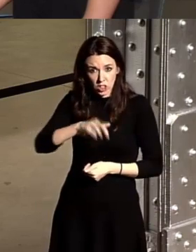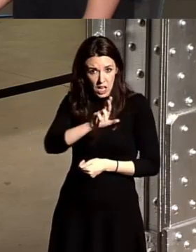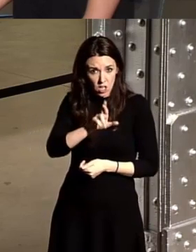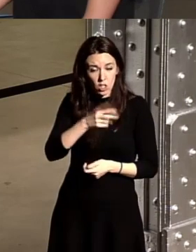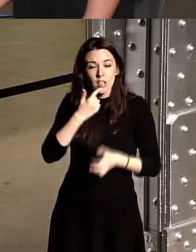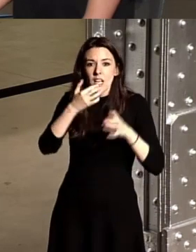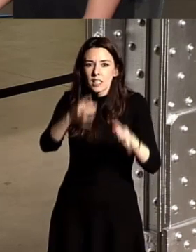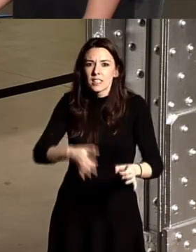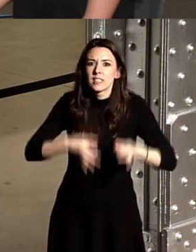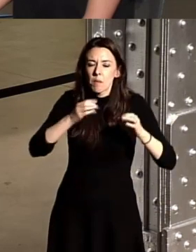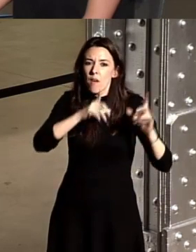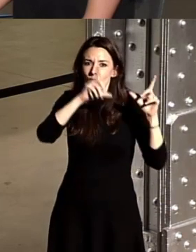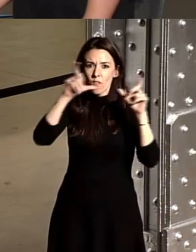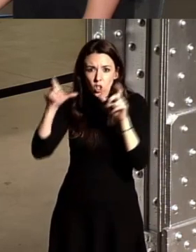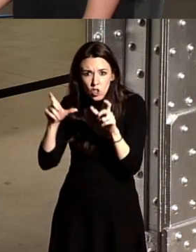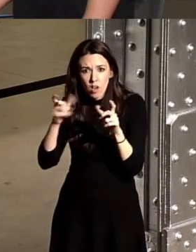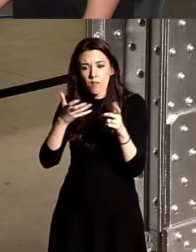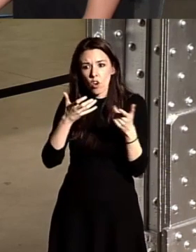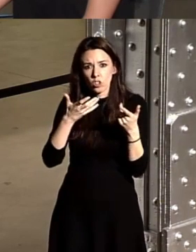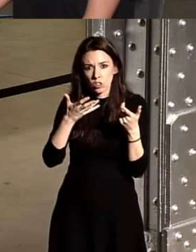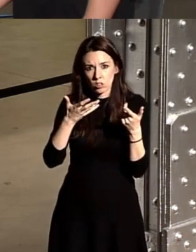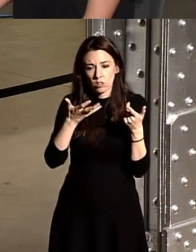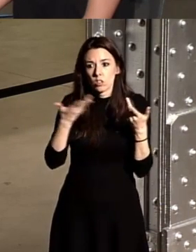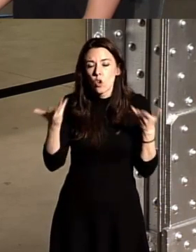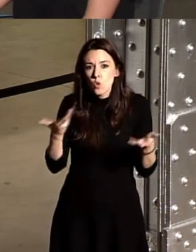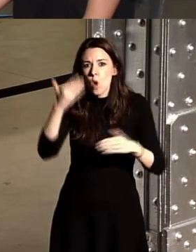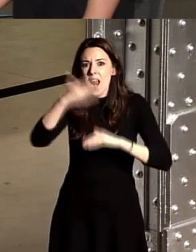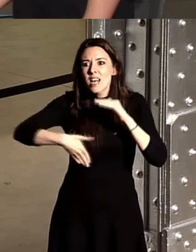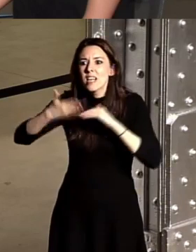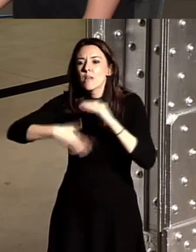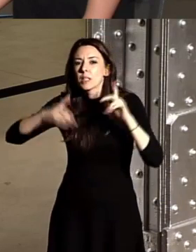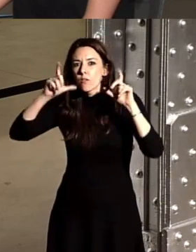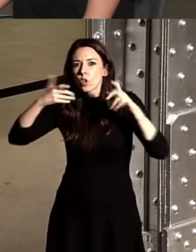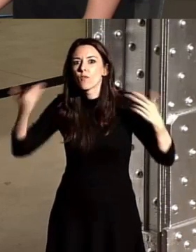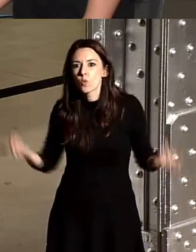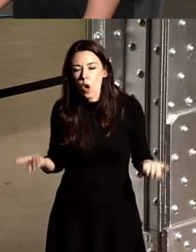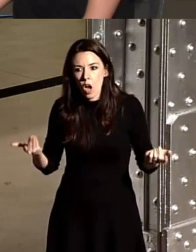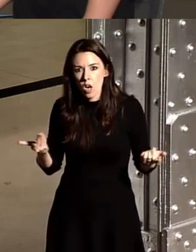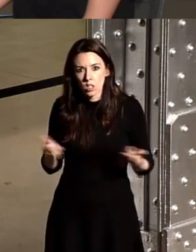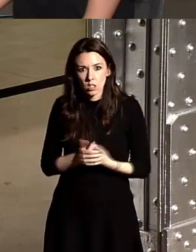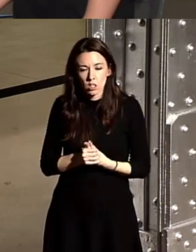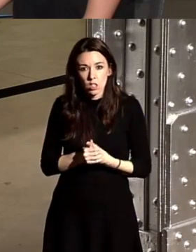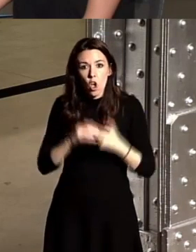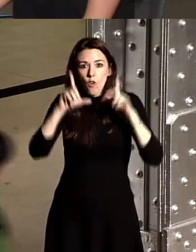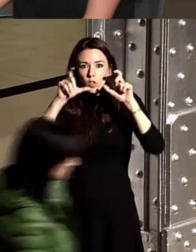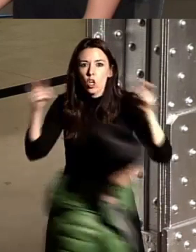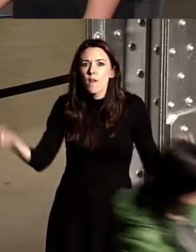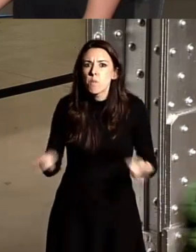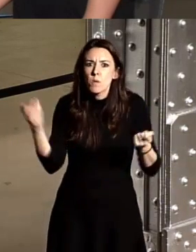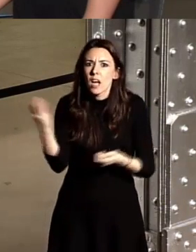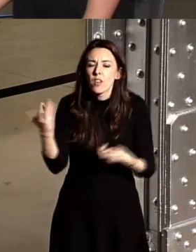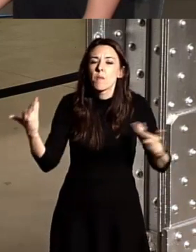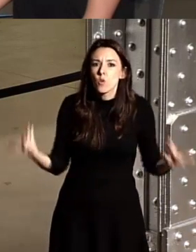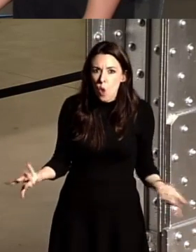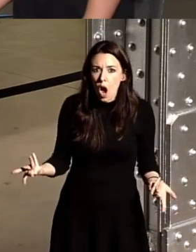siempre entre fotógrafos, sobre todo entre editores de fotografía. ¿Cuál es el límite de una fotografía? ¿Qué fotografía se debe publicar y qué fotografía que no? Y